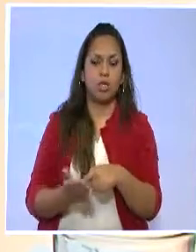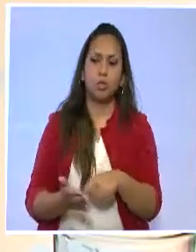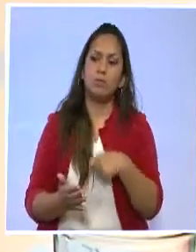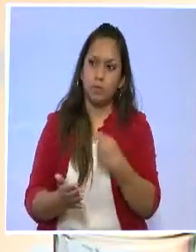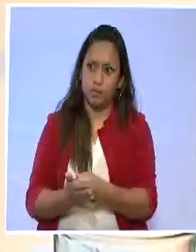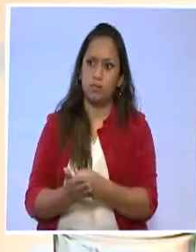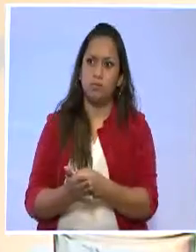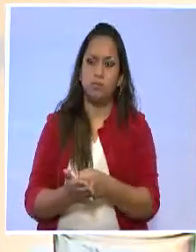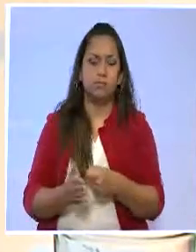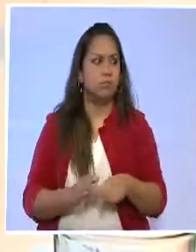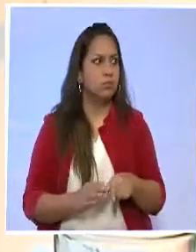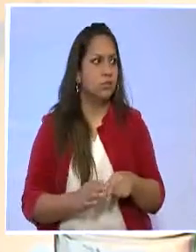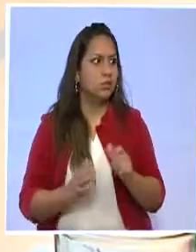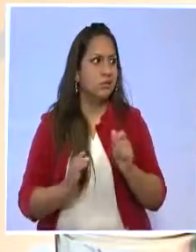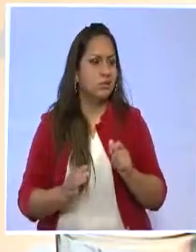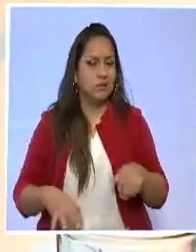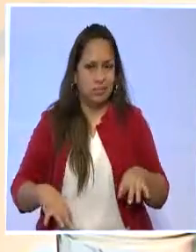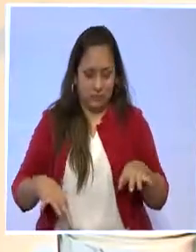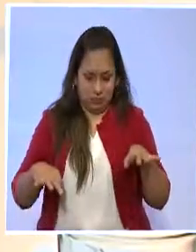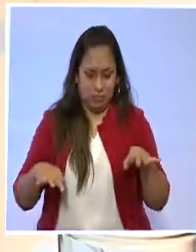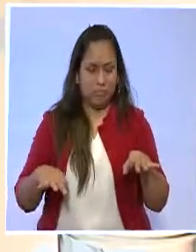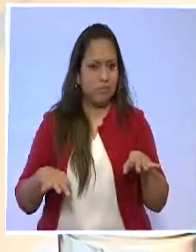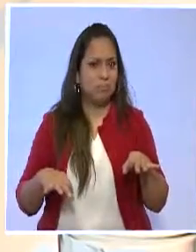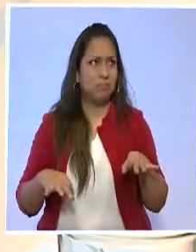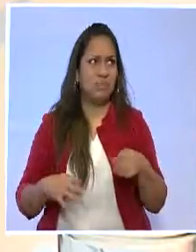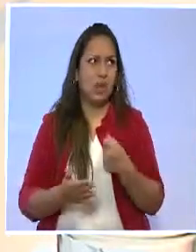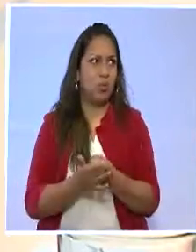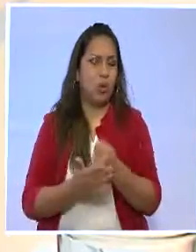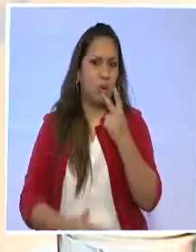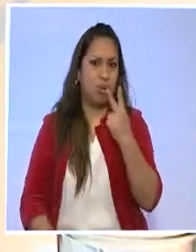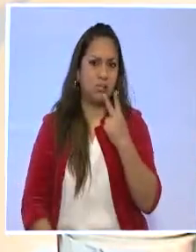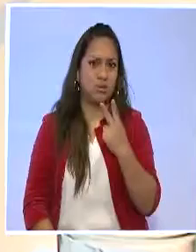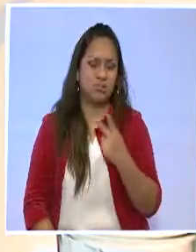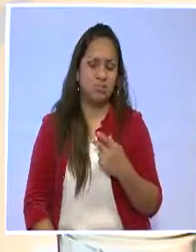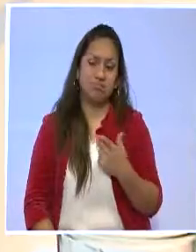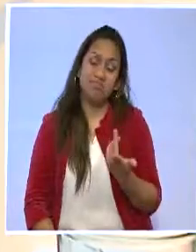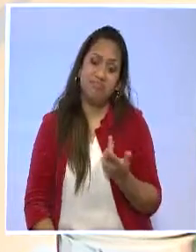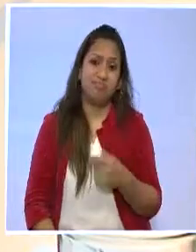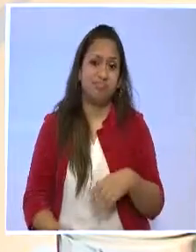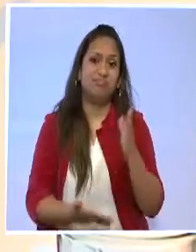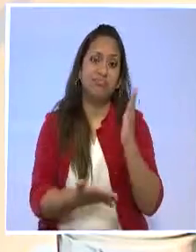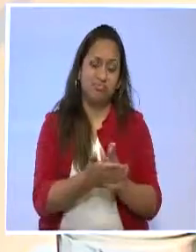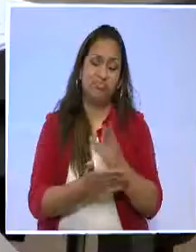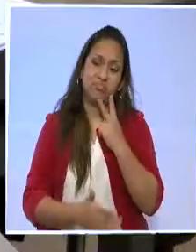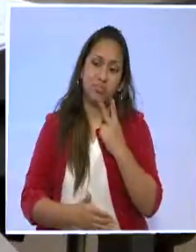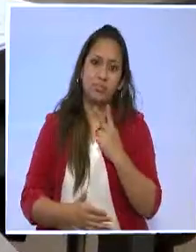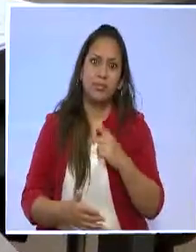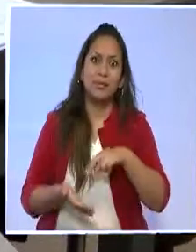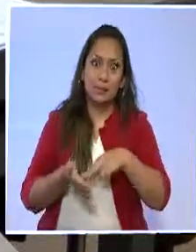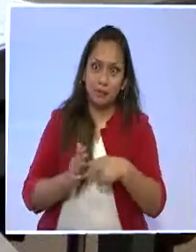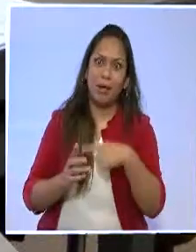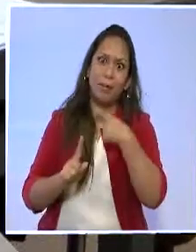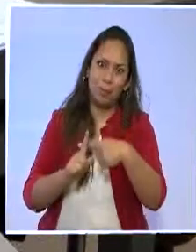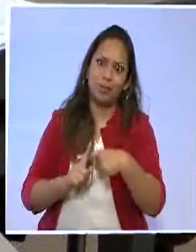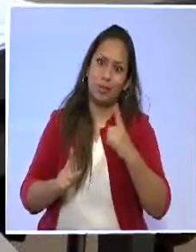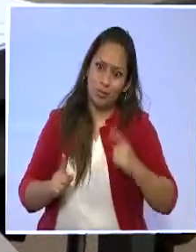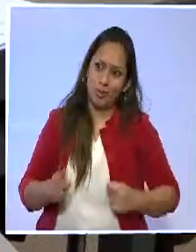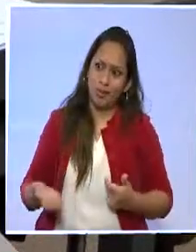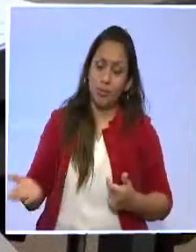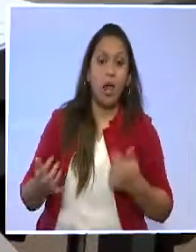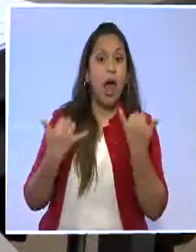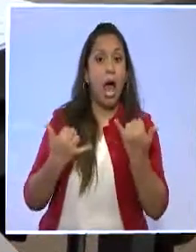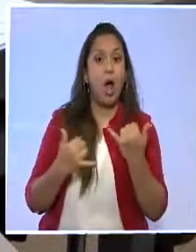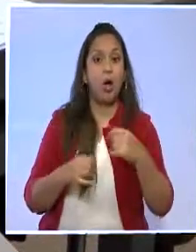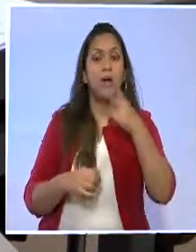integral del ser humano actualmente un cigarrillo cuesta 0.3 centavos casi 14 centavos